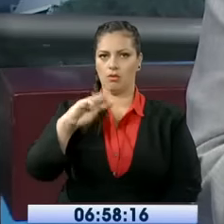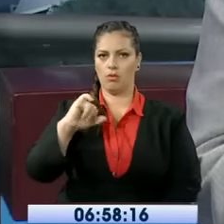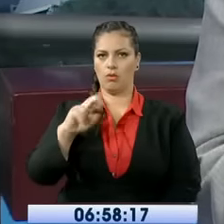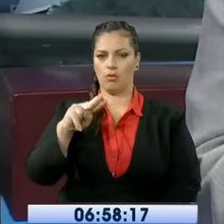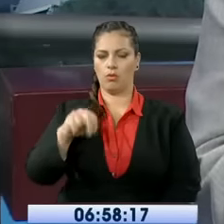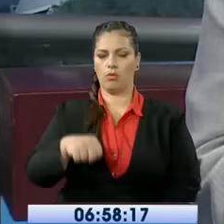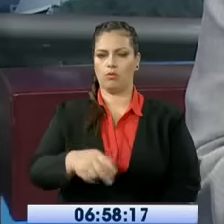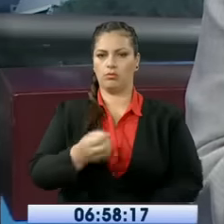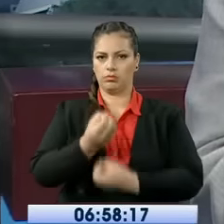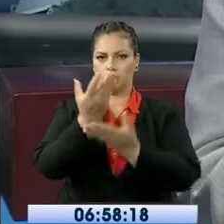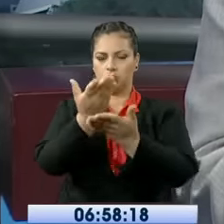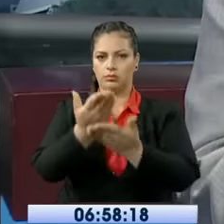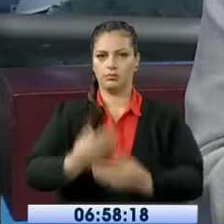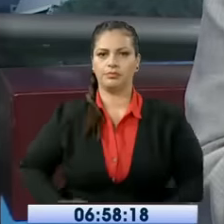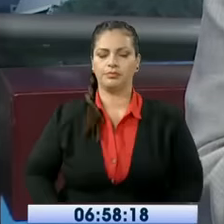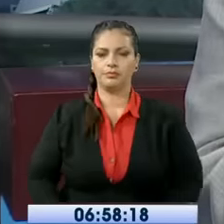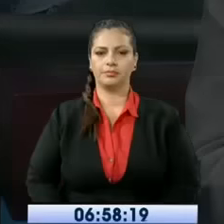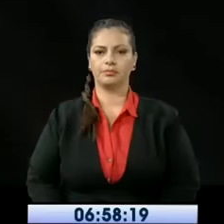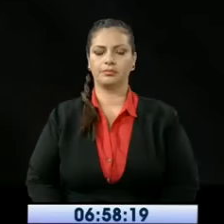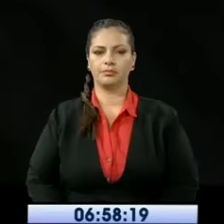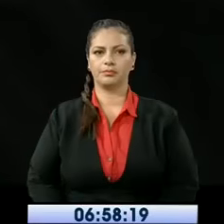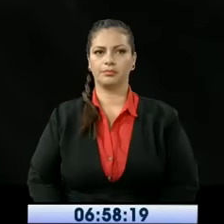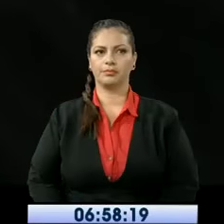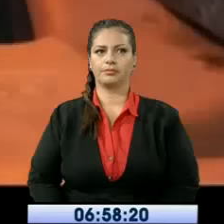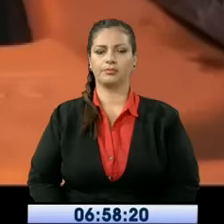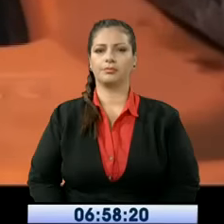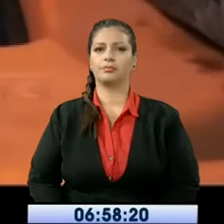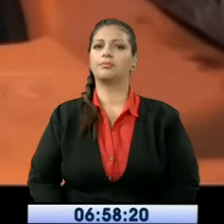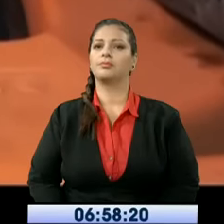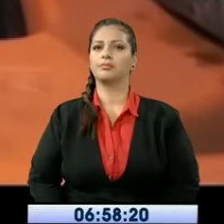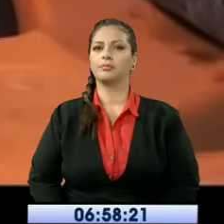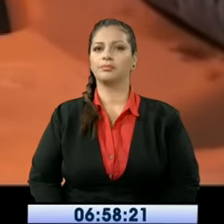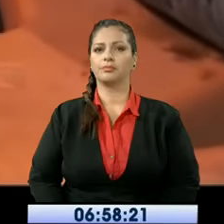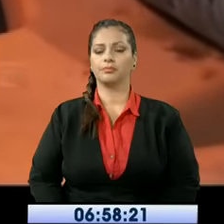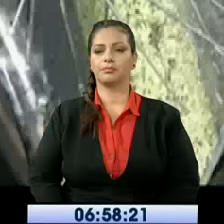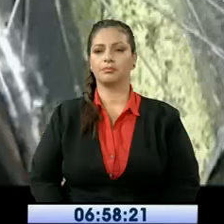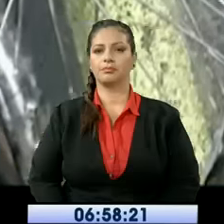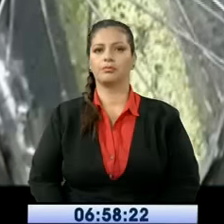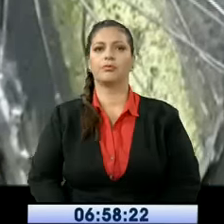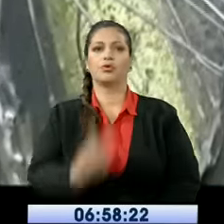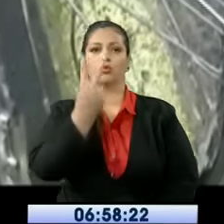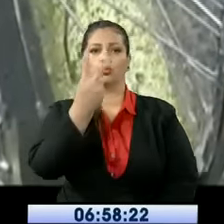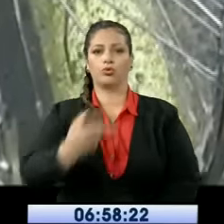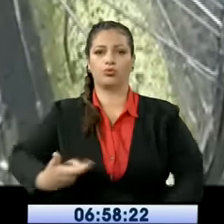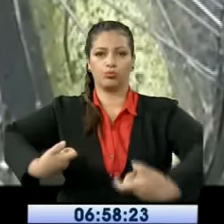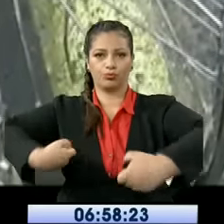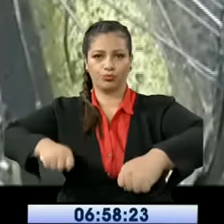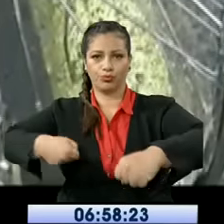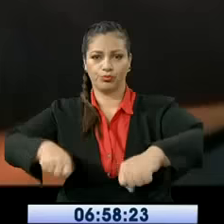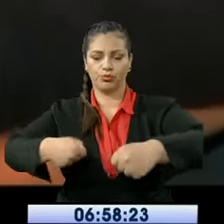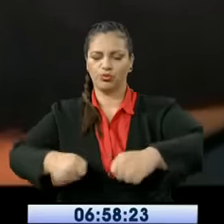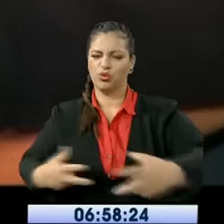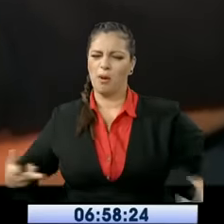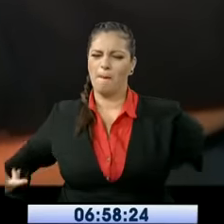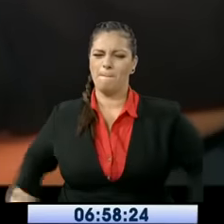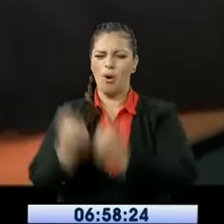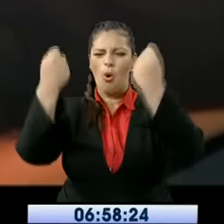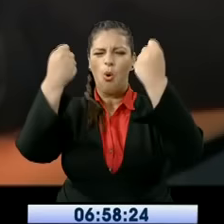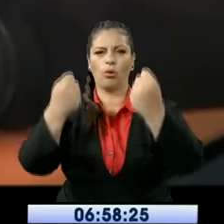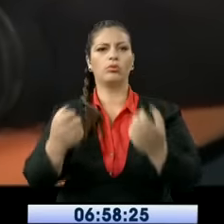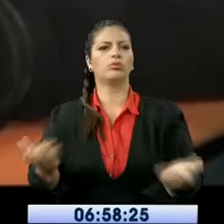de tránsito. Veamos. La muerte abrazó a 3 personas tras un aparatoso choque entre 2 motocicletas. Sucedió en la vía